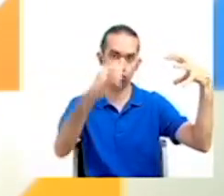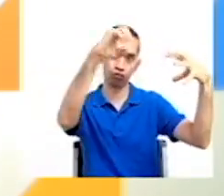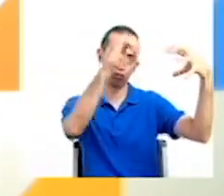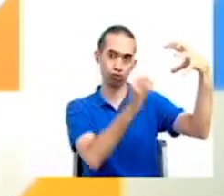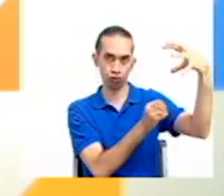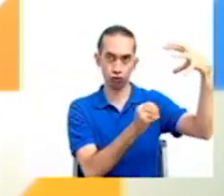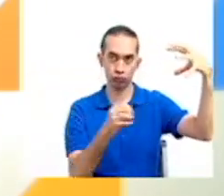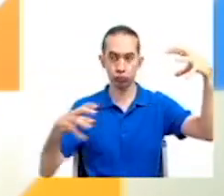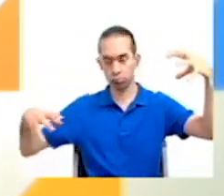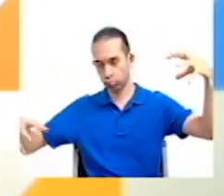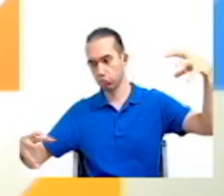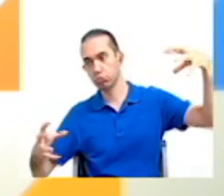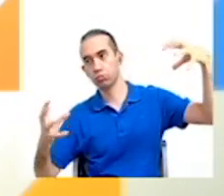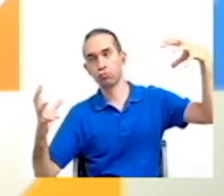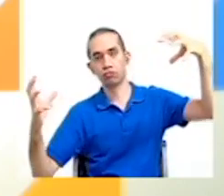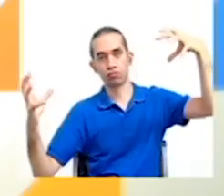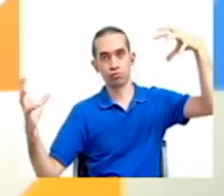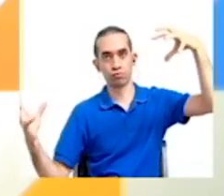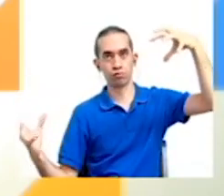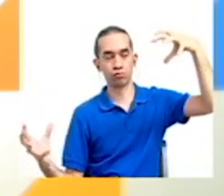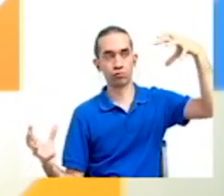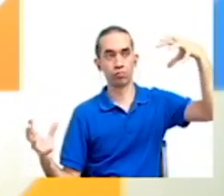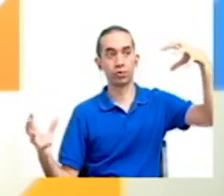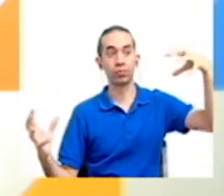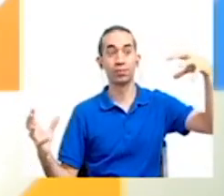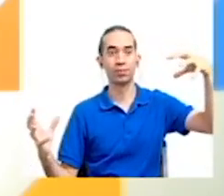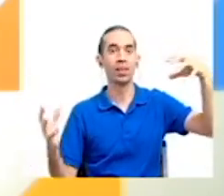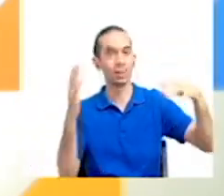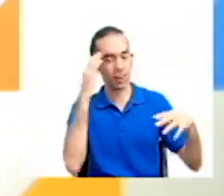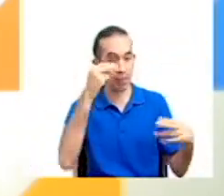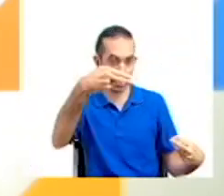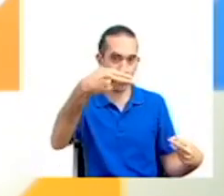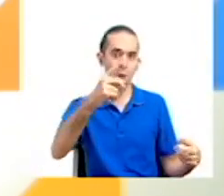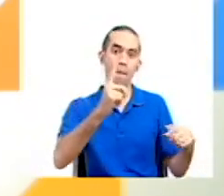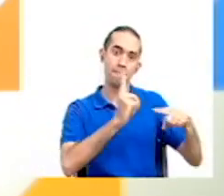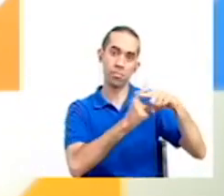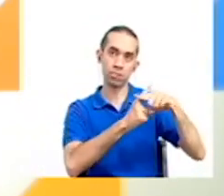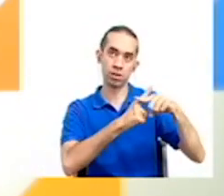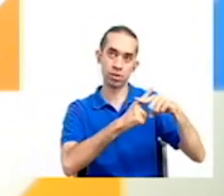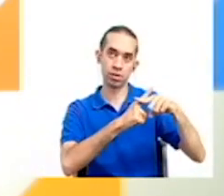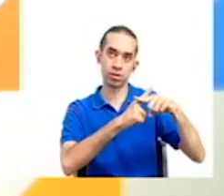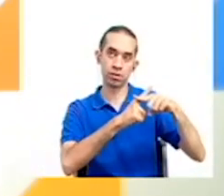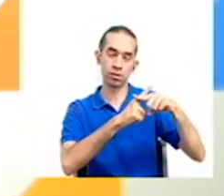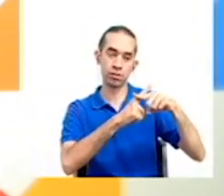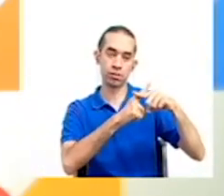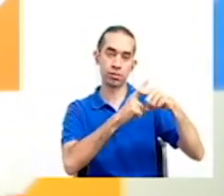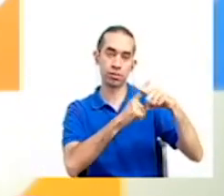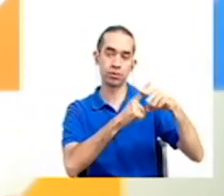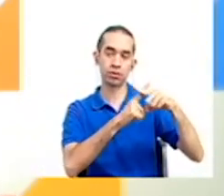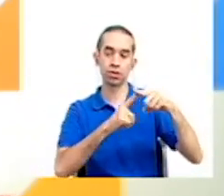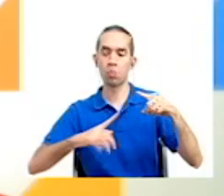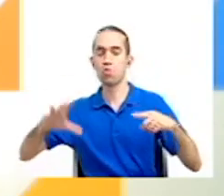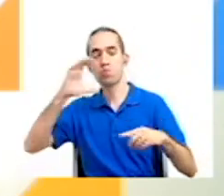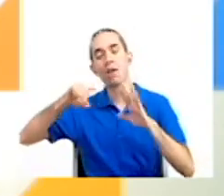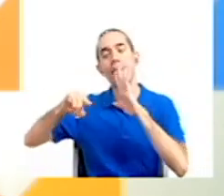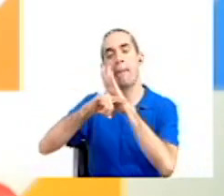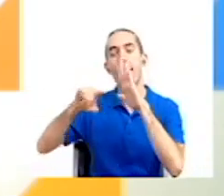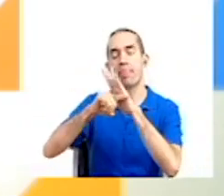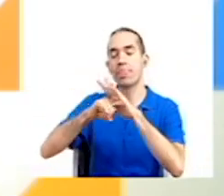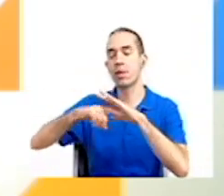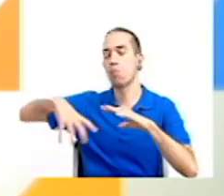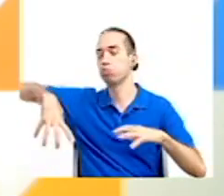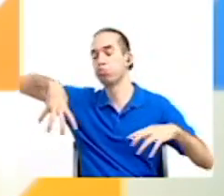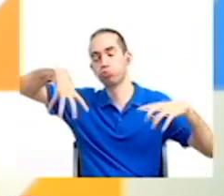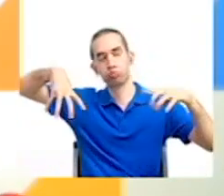molécula de agua, la parte positiva de la molécula, que es el hidrógeno, se va a enlazar un poco con otra parte negativa de